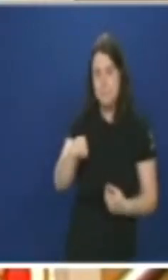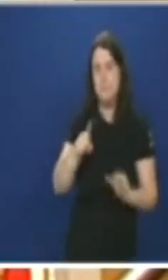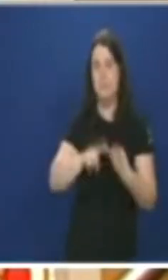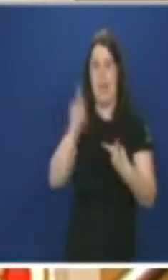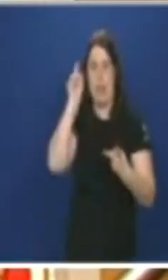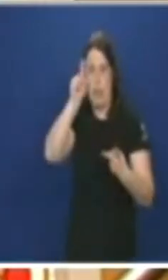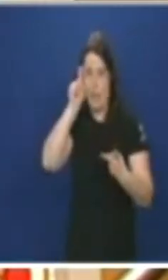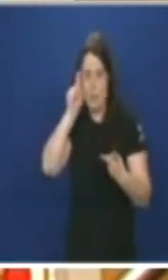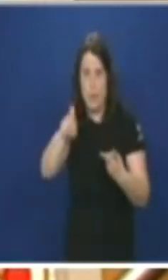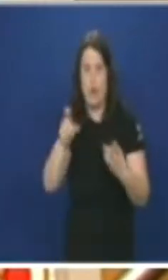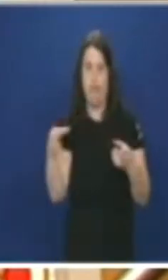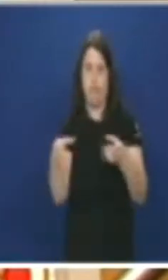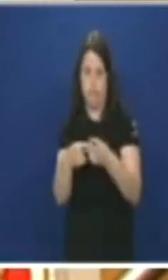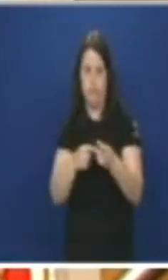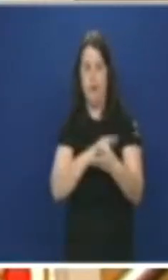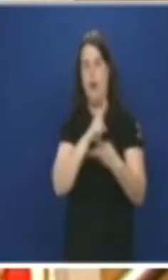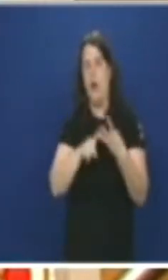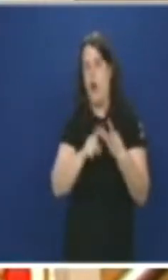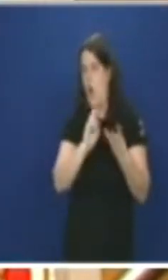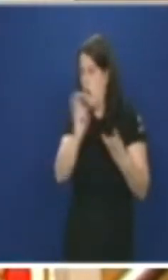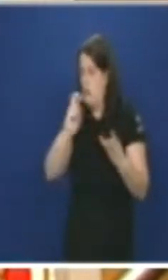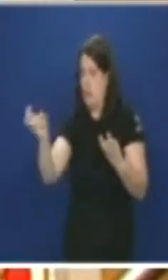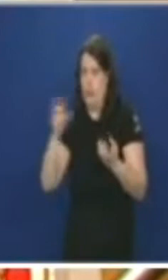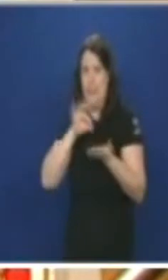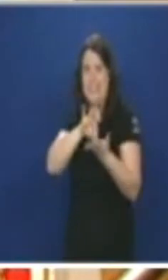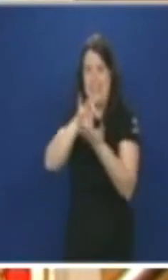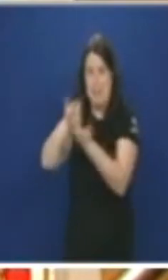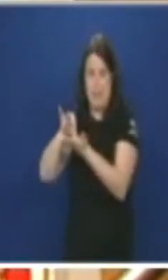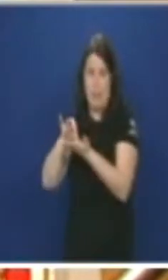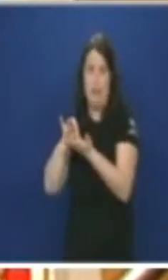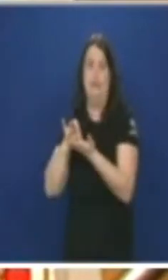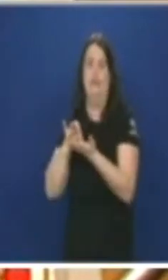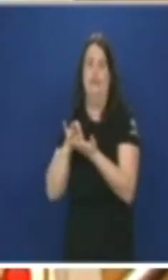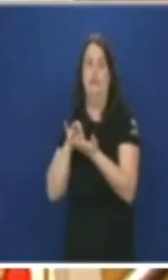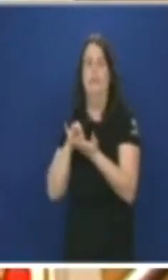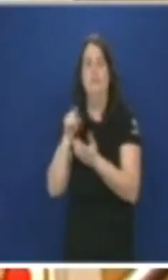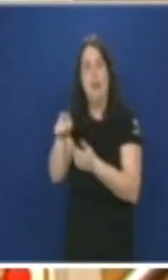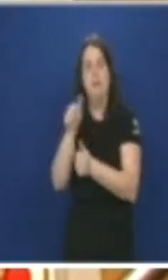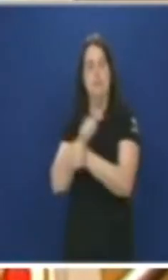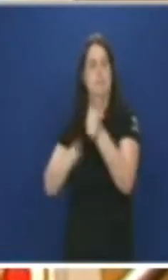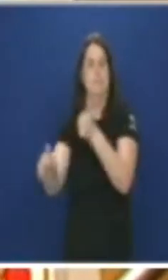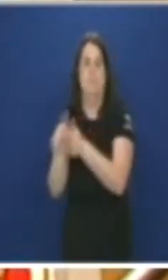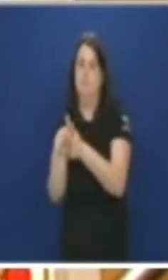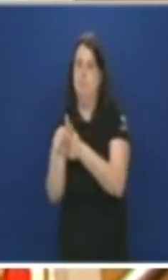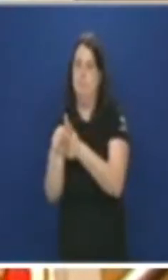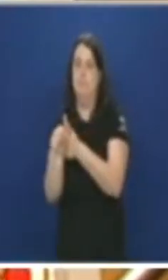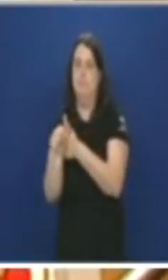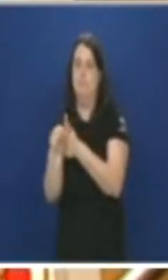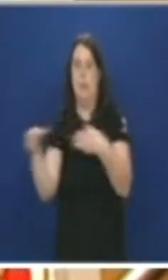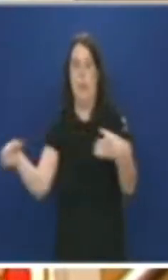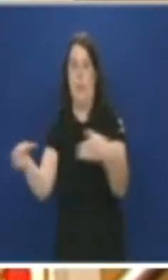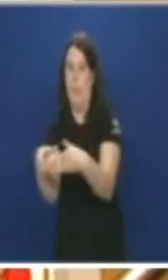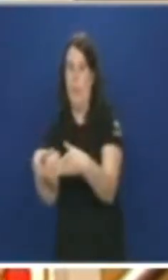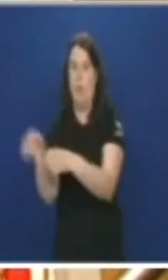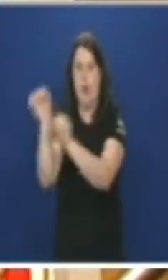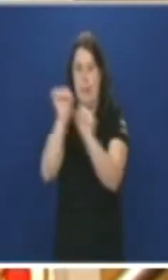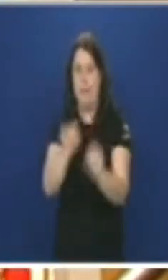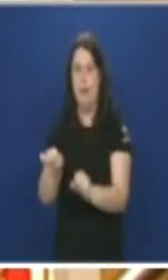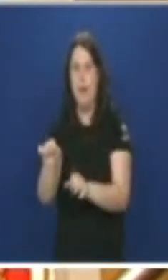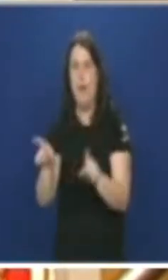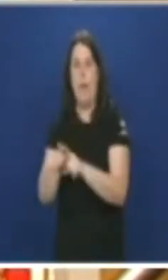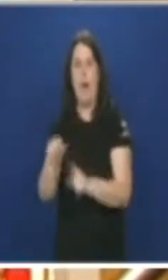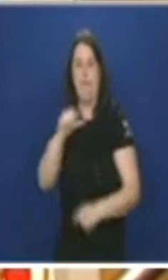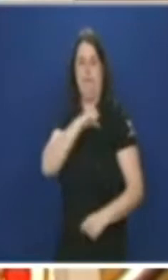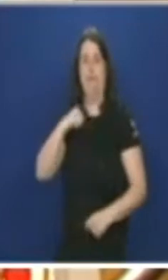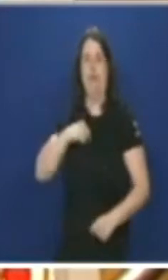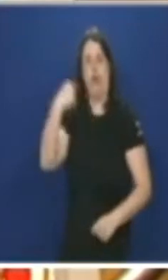educación, en outros moitos servizos da autonomía antepuxeron de novo nós ao eu.